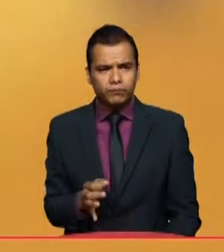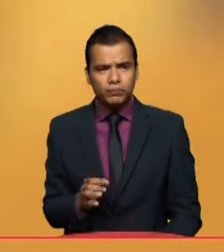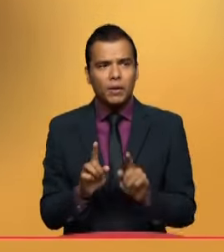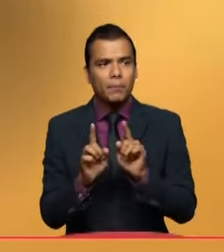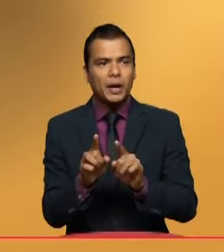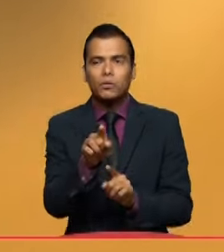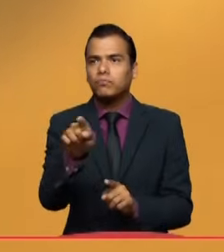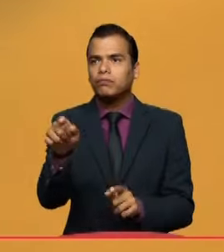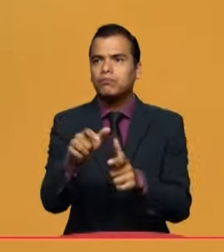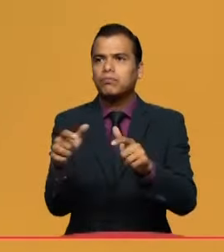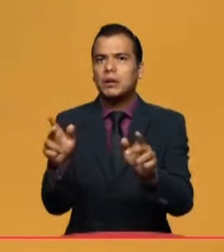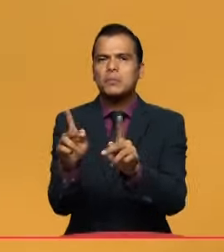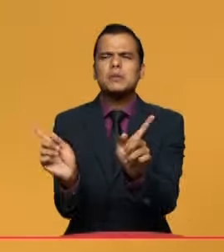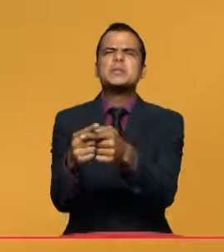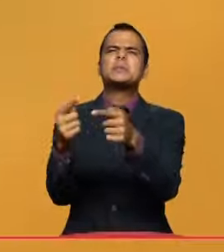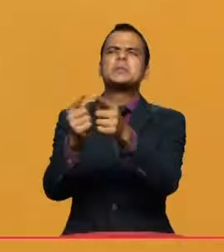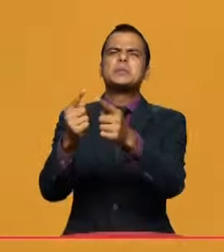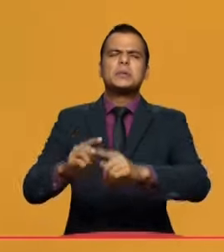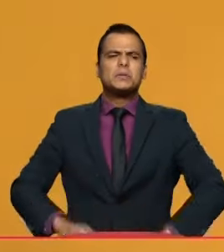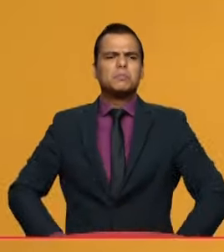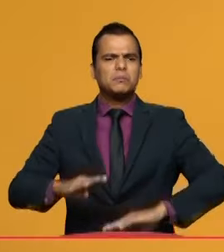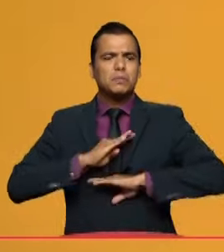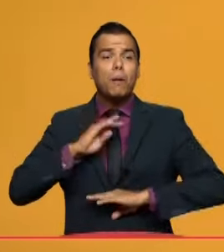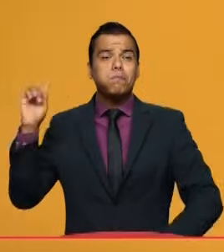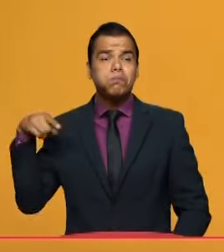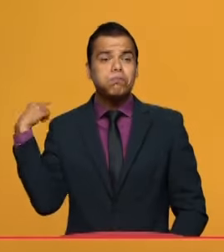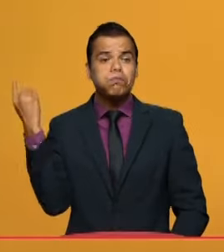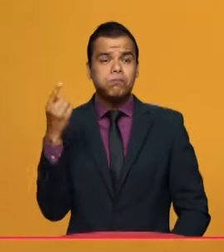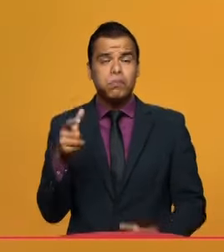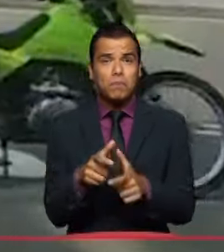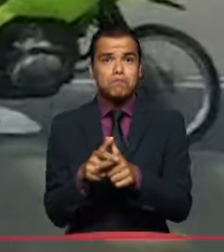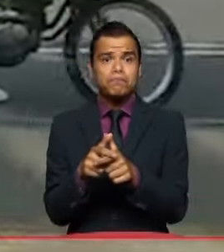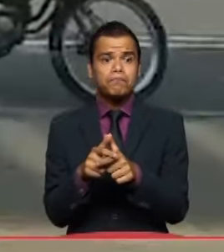de pelear, es decir, las riñas siguen disparadas.